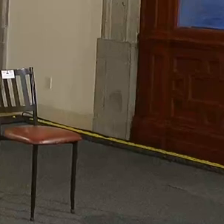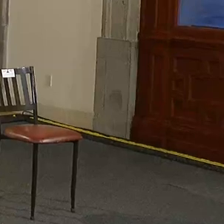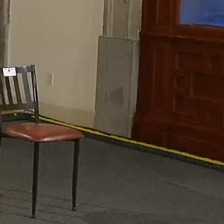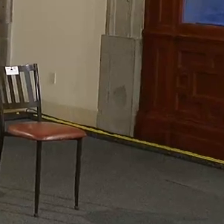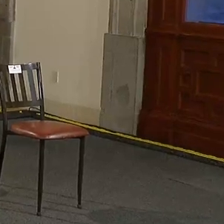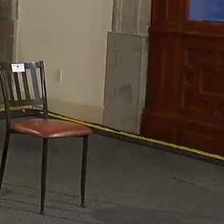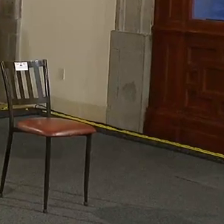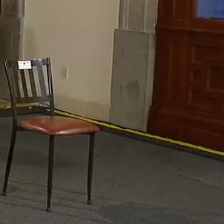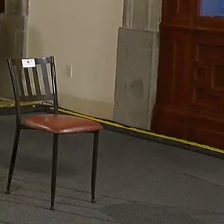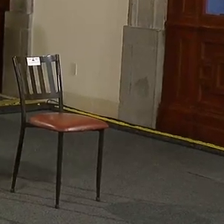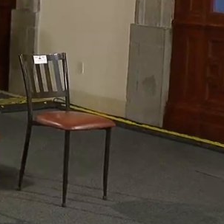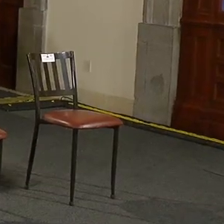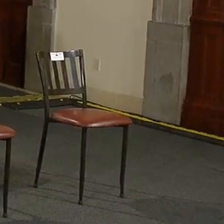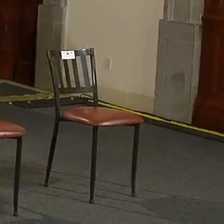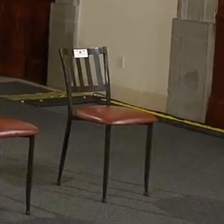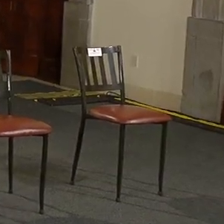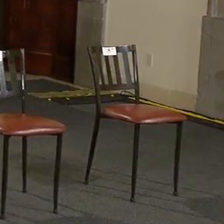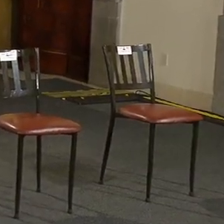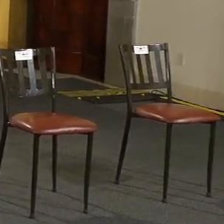Buenos días,